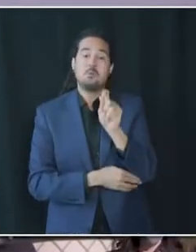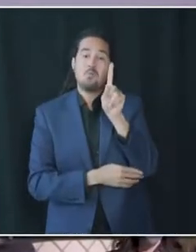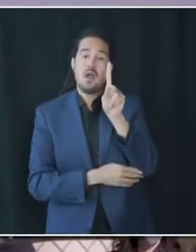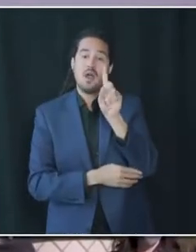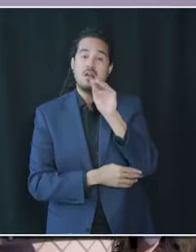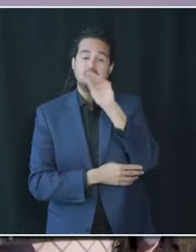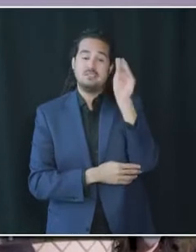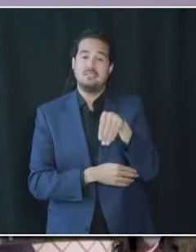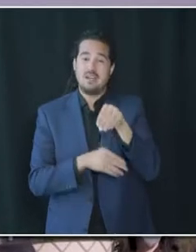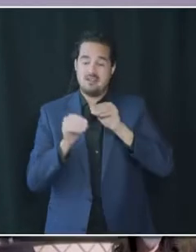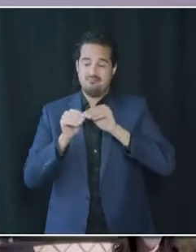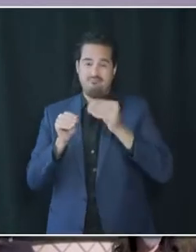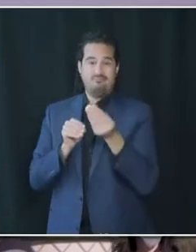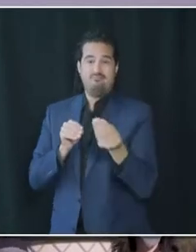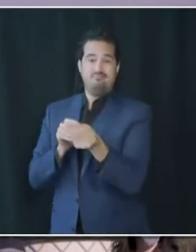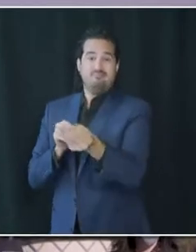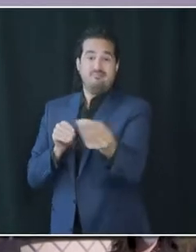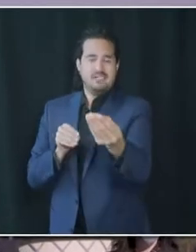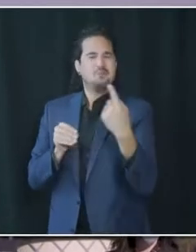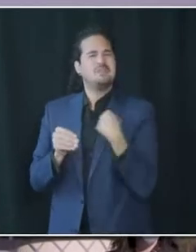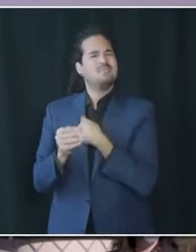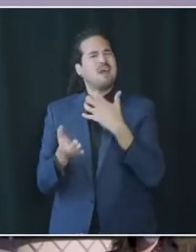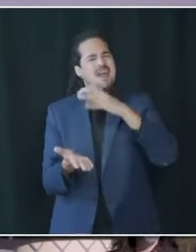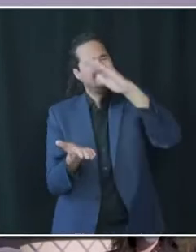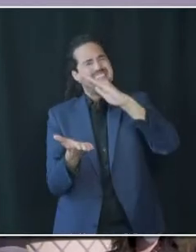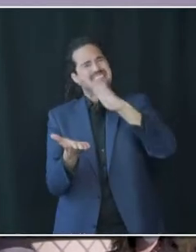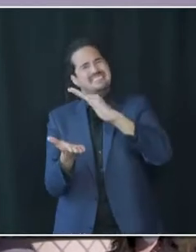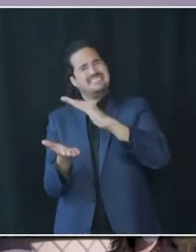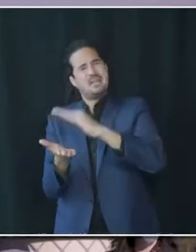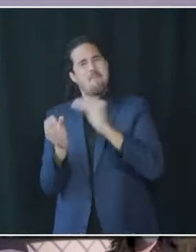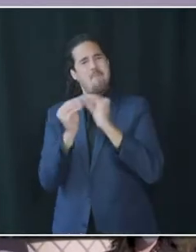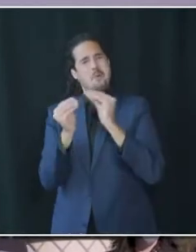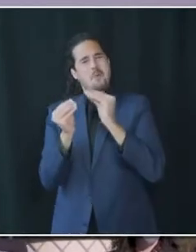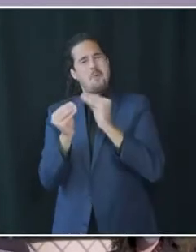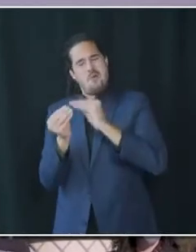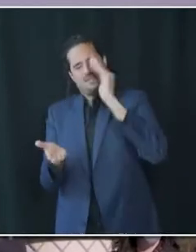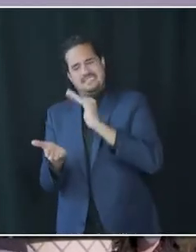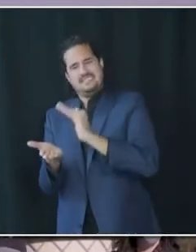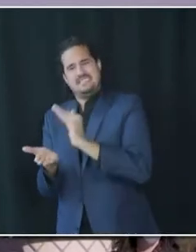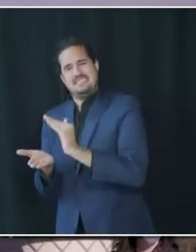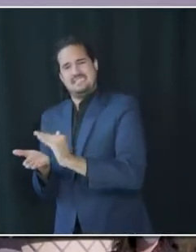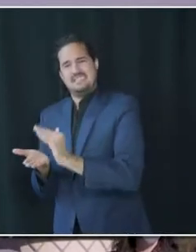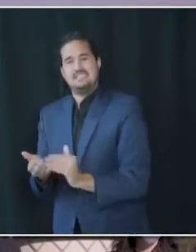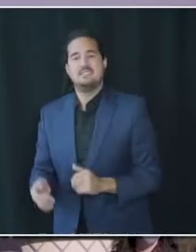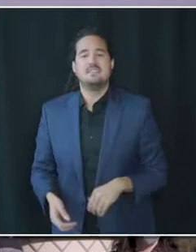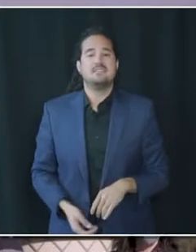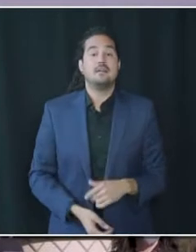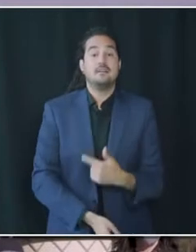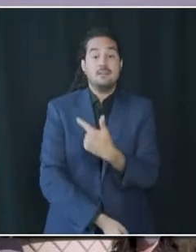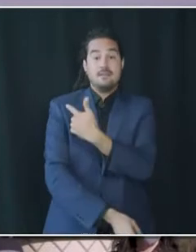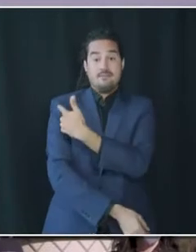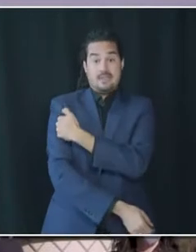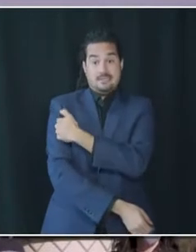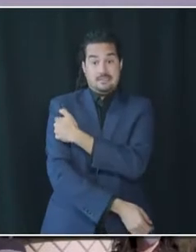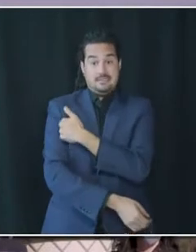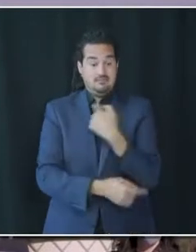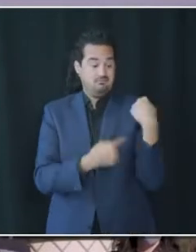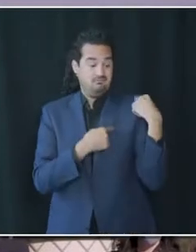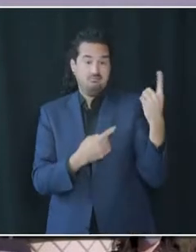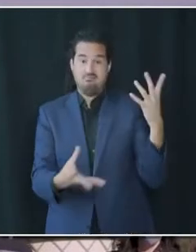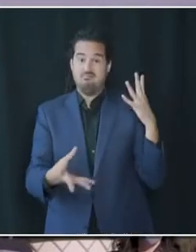queremos seguir el 6.1 hemos triplicado el número de vacunas diarias administradas en el estado en las últimas